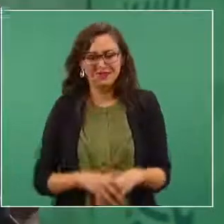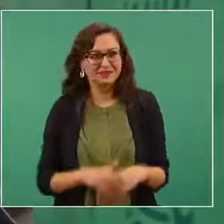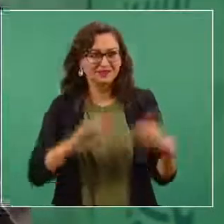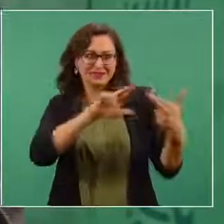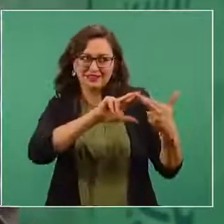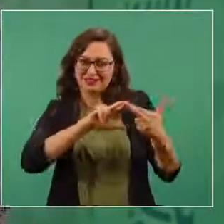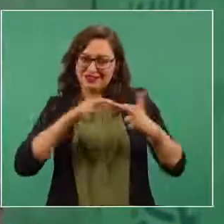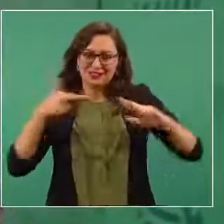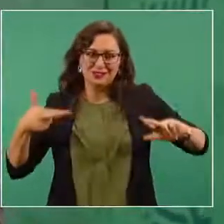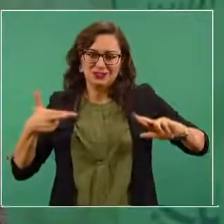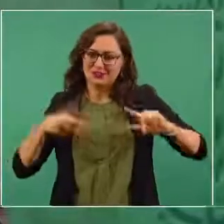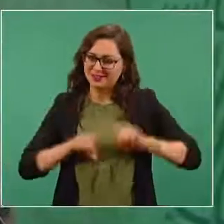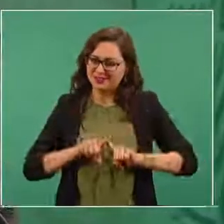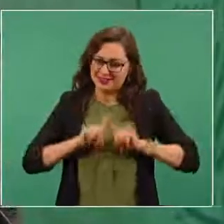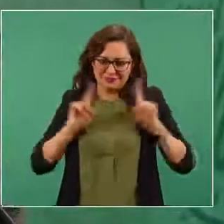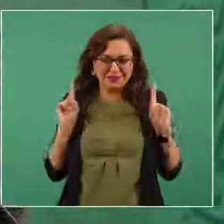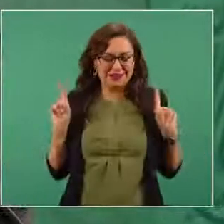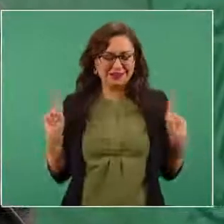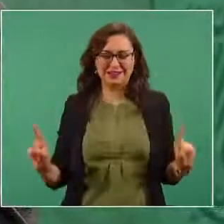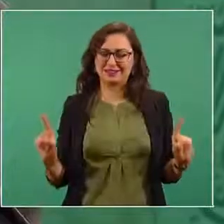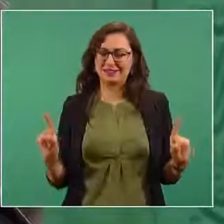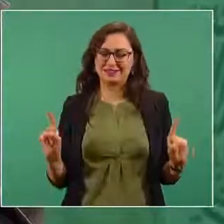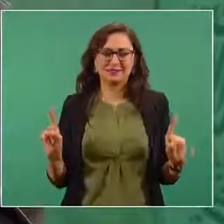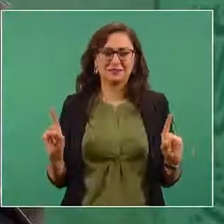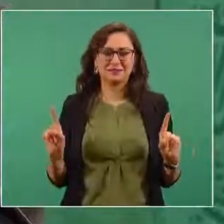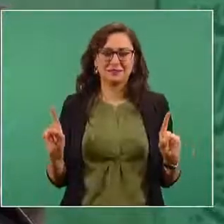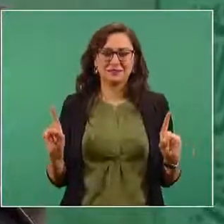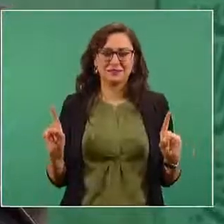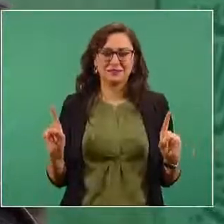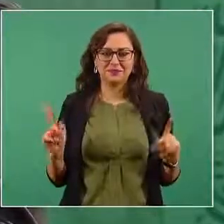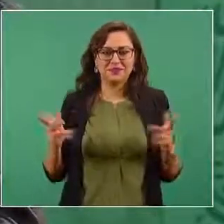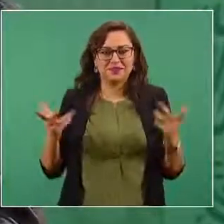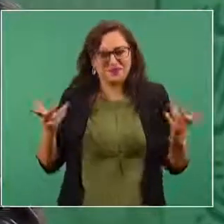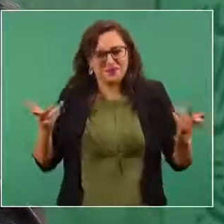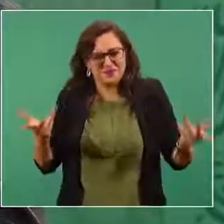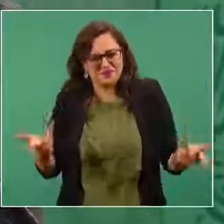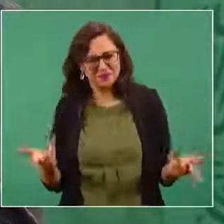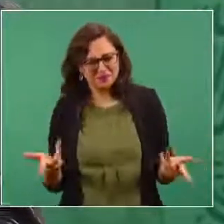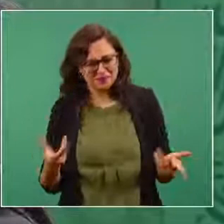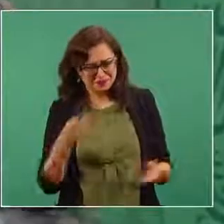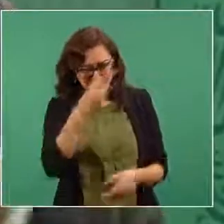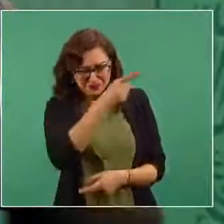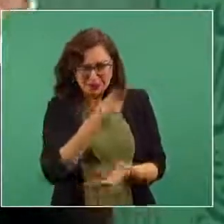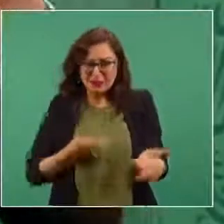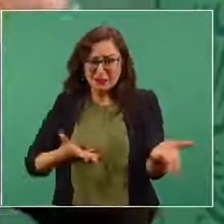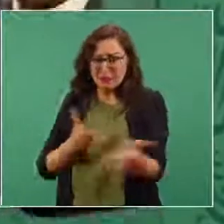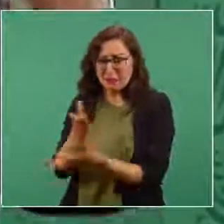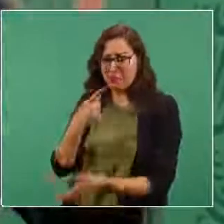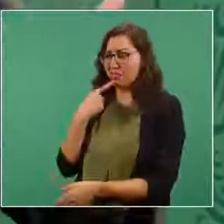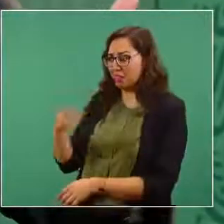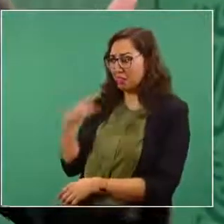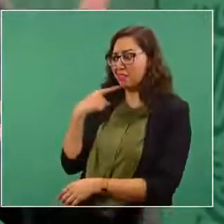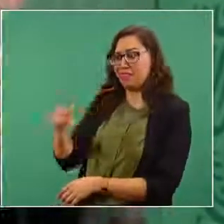Ni modo que haya reclamos de esa naturaleza o que yo